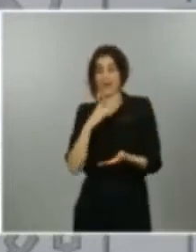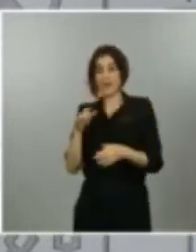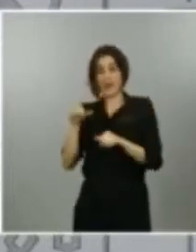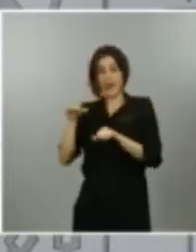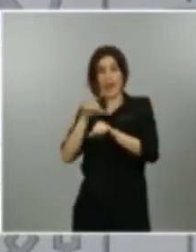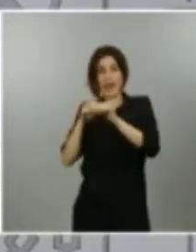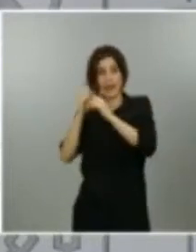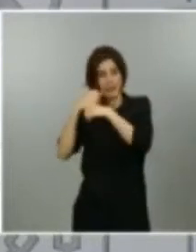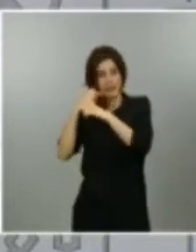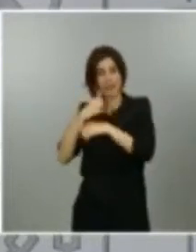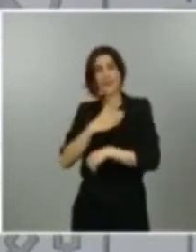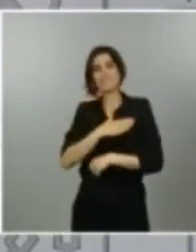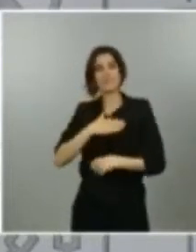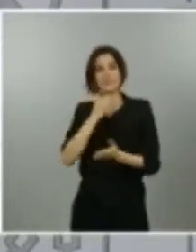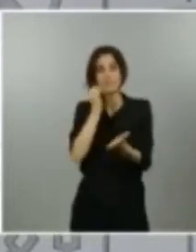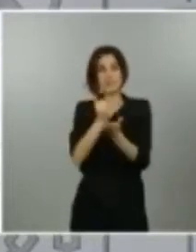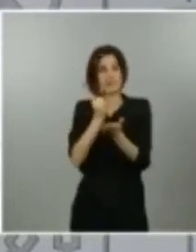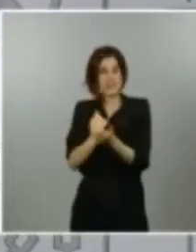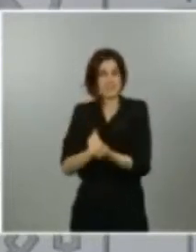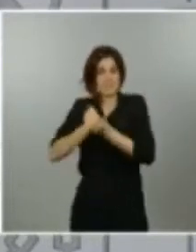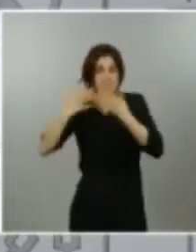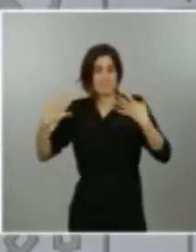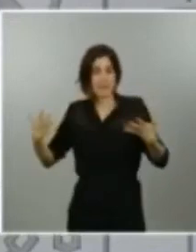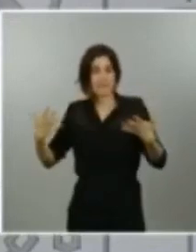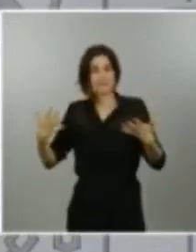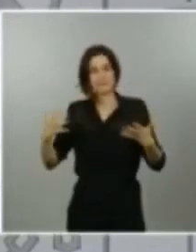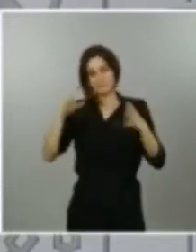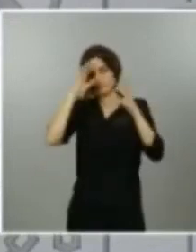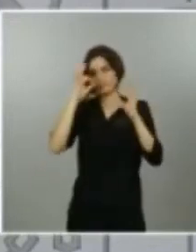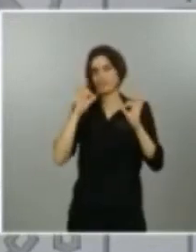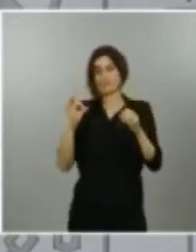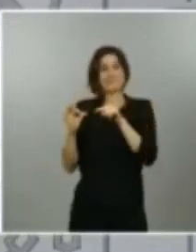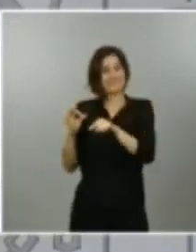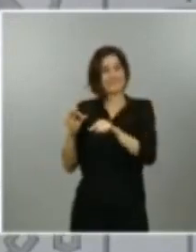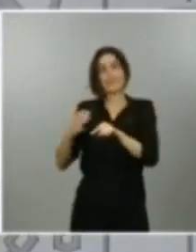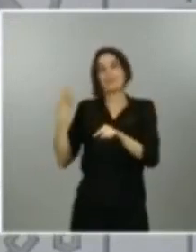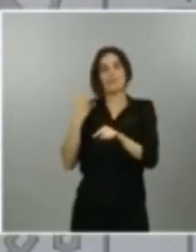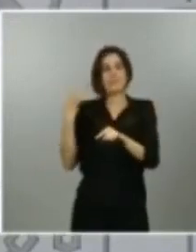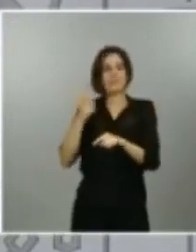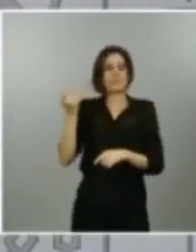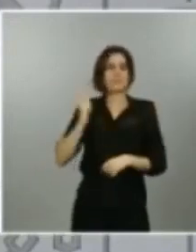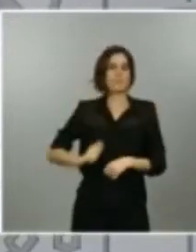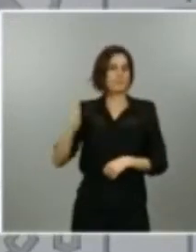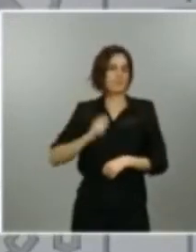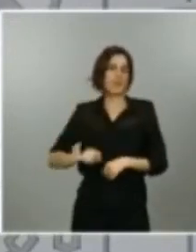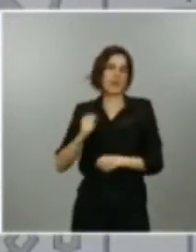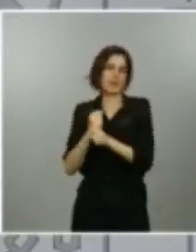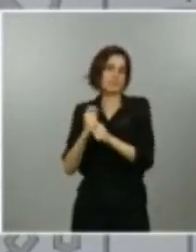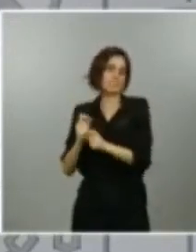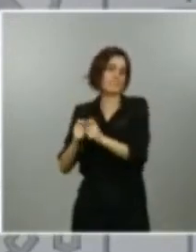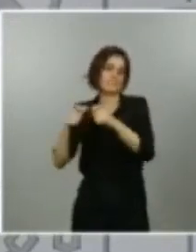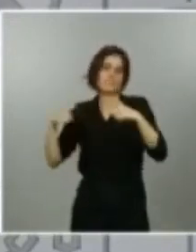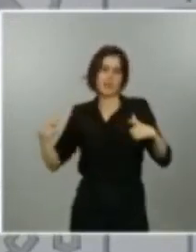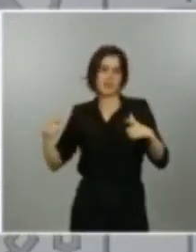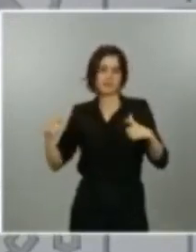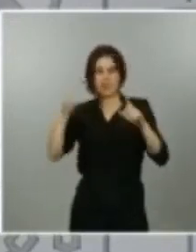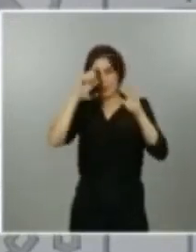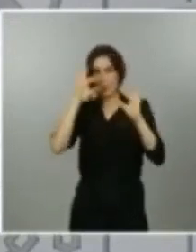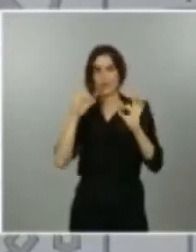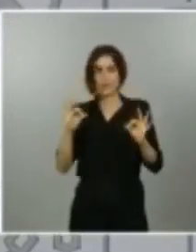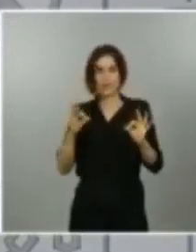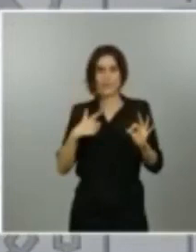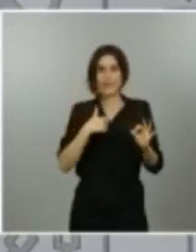que se hagan por supuesto que no se tendrán que incrementar el personal que trabaje en estos aspectos es